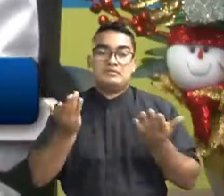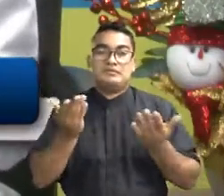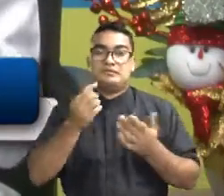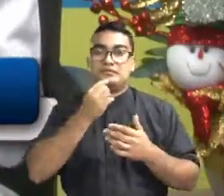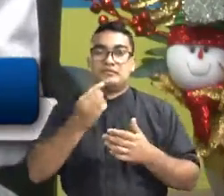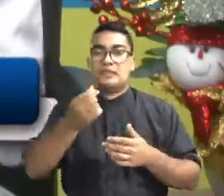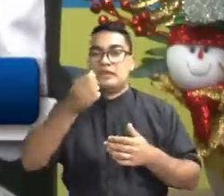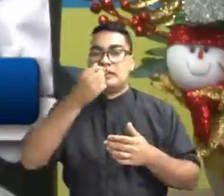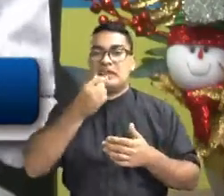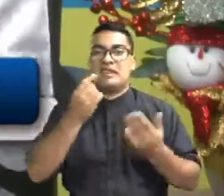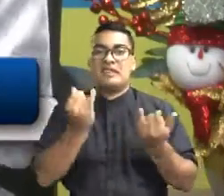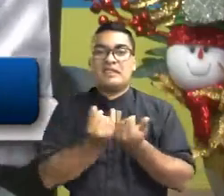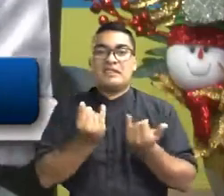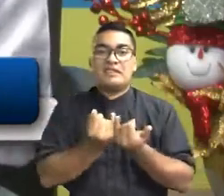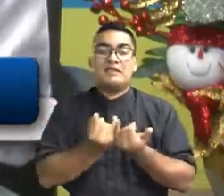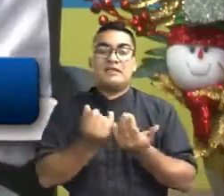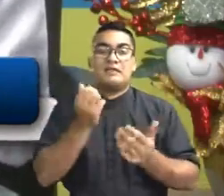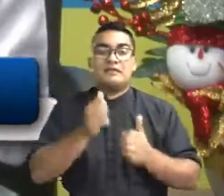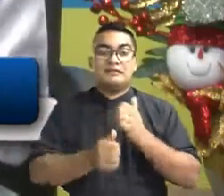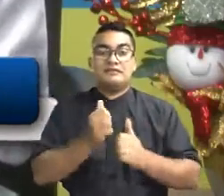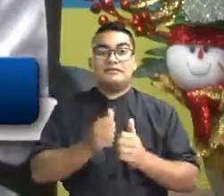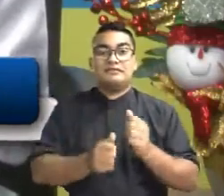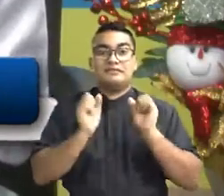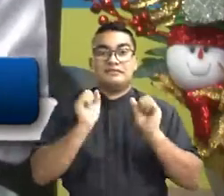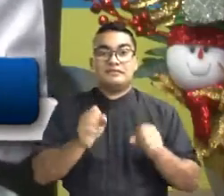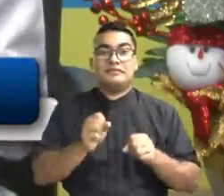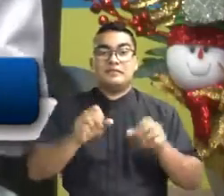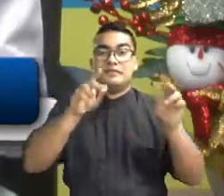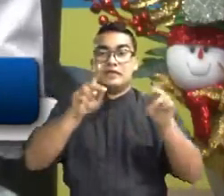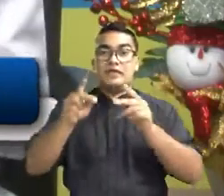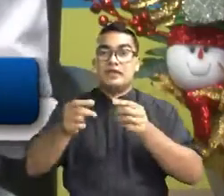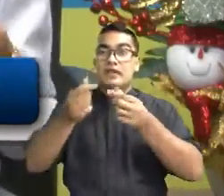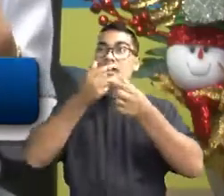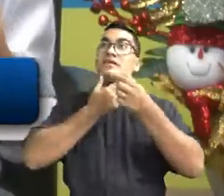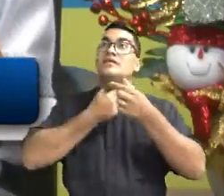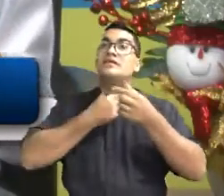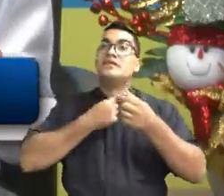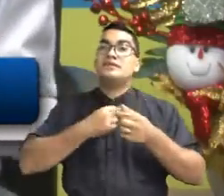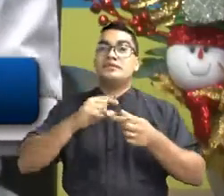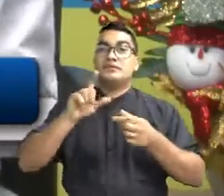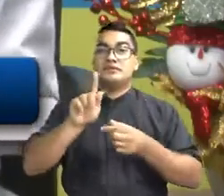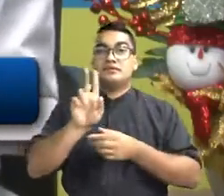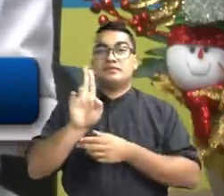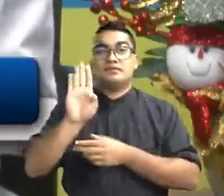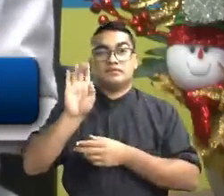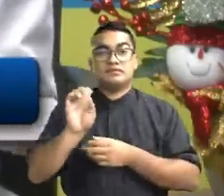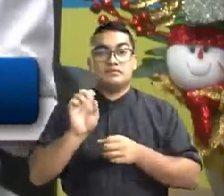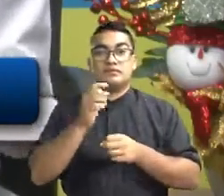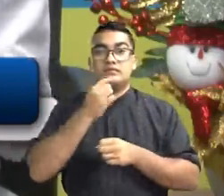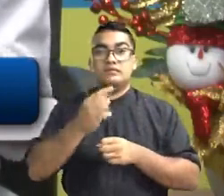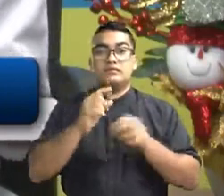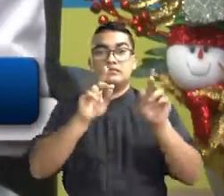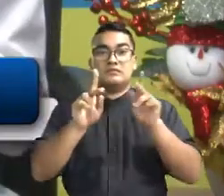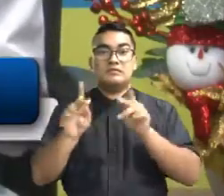terapia, con los medicamentos, vamos a tener que entubar a ese paciente. Como le digo, en mi experiencia como internista,